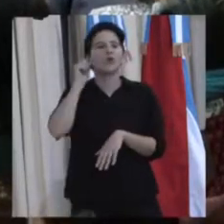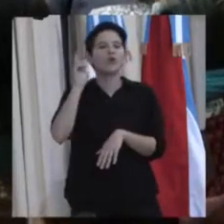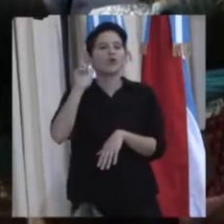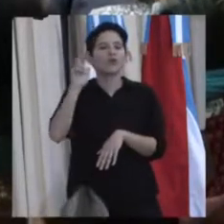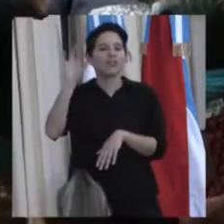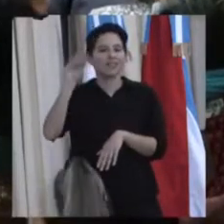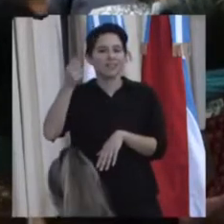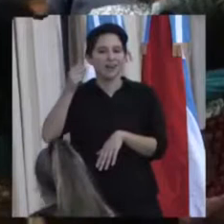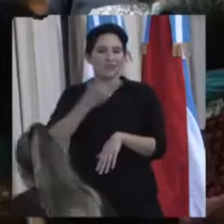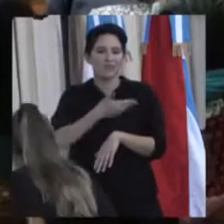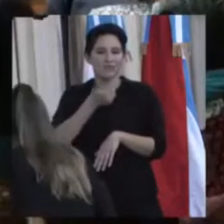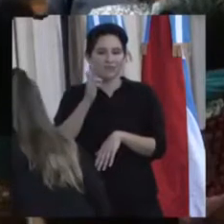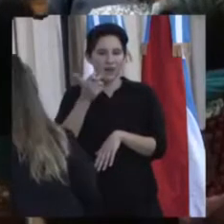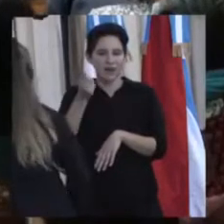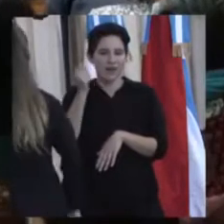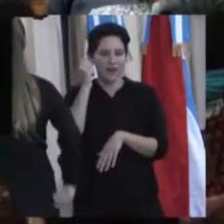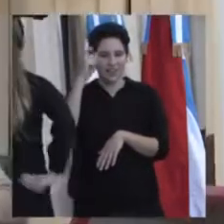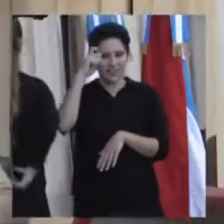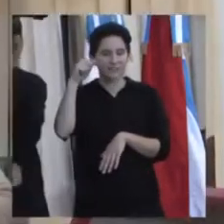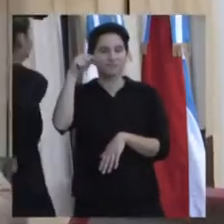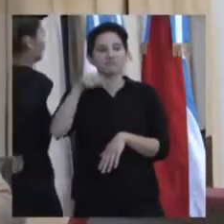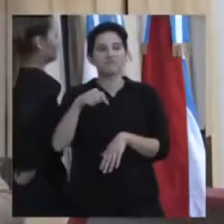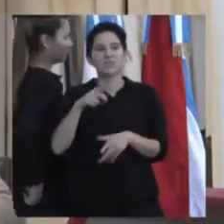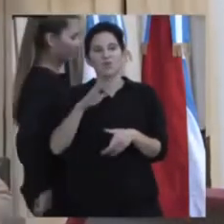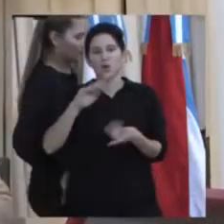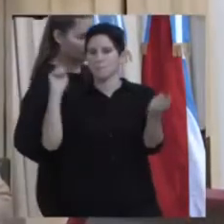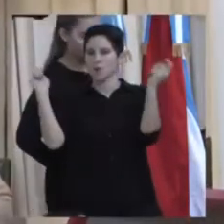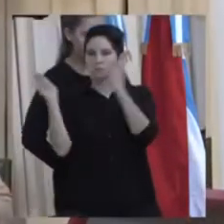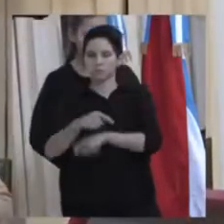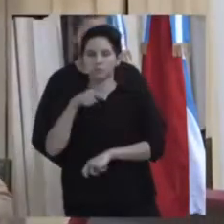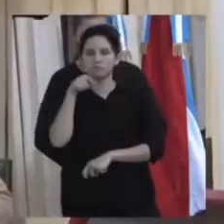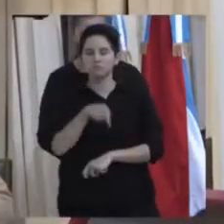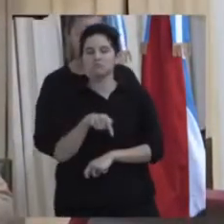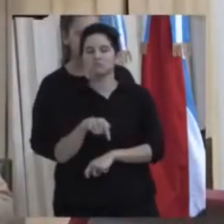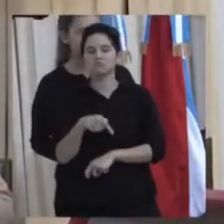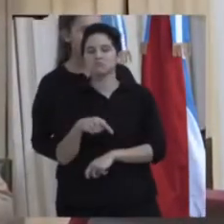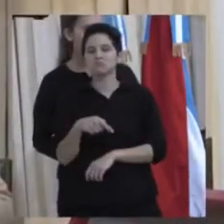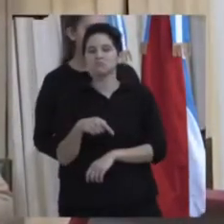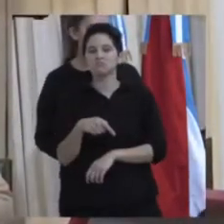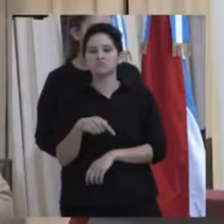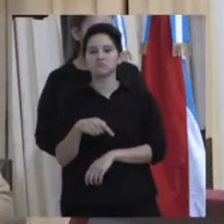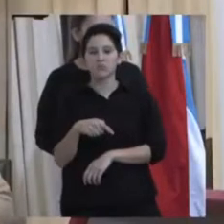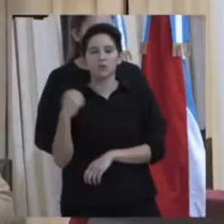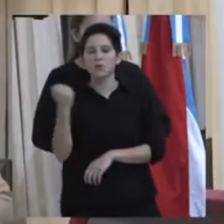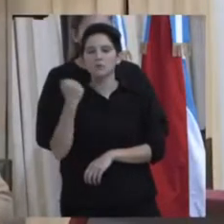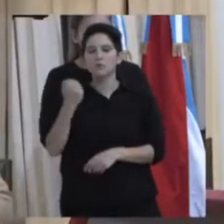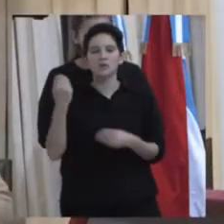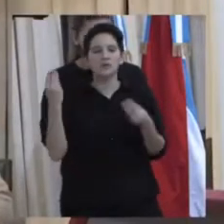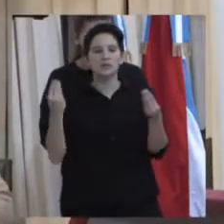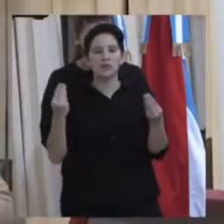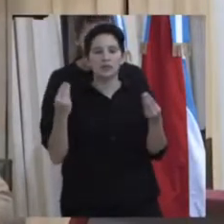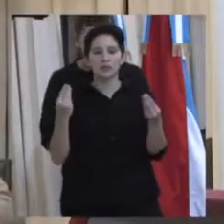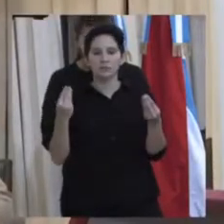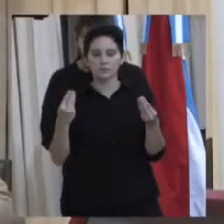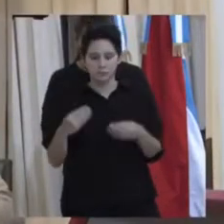embargo, las cosas están por tomar un giro imprevisto. El desencadenante fue la